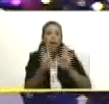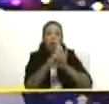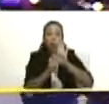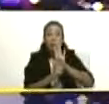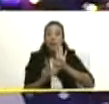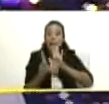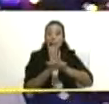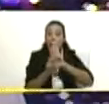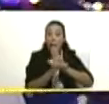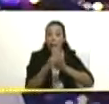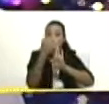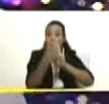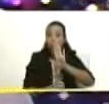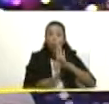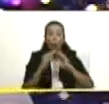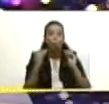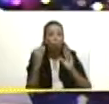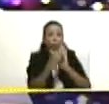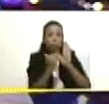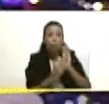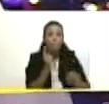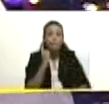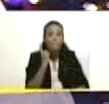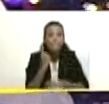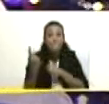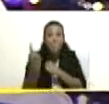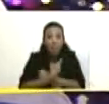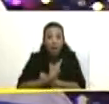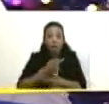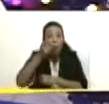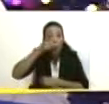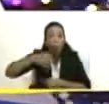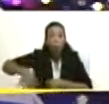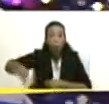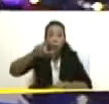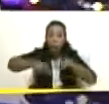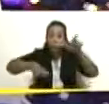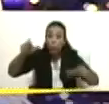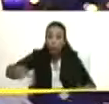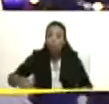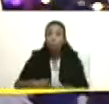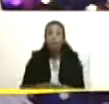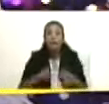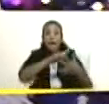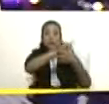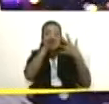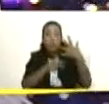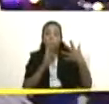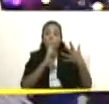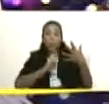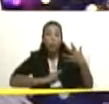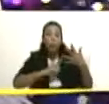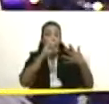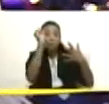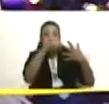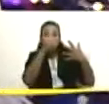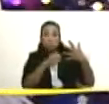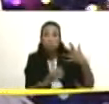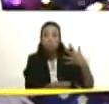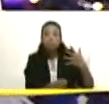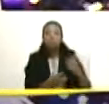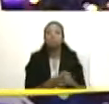constitucionales, legales, como mandato de las cinco preguntas y las